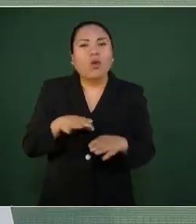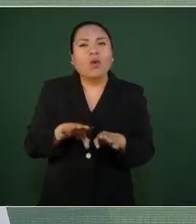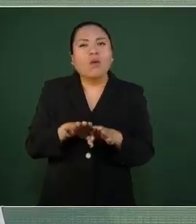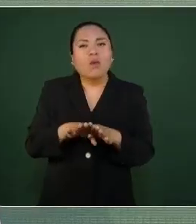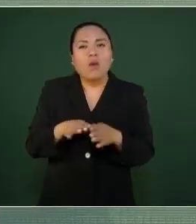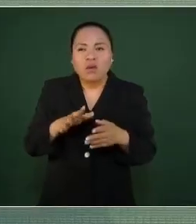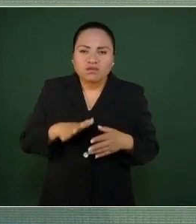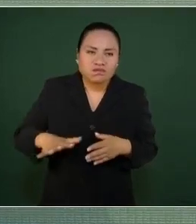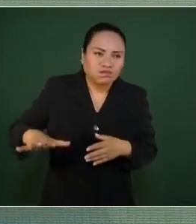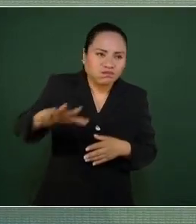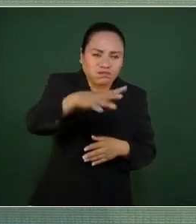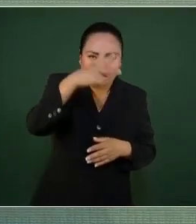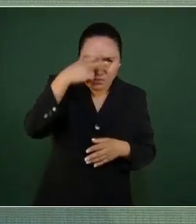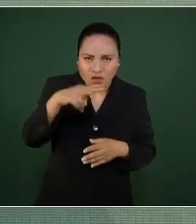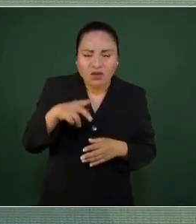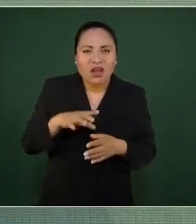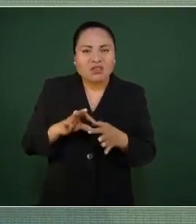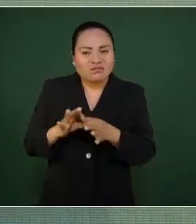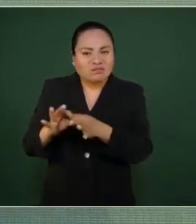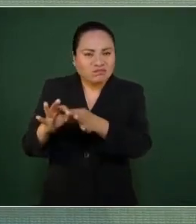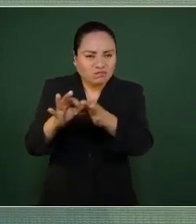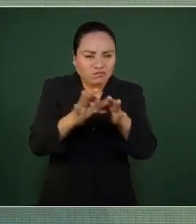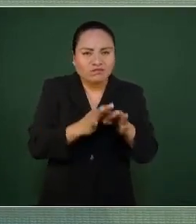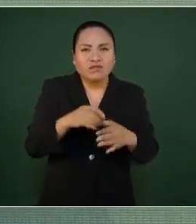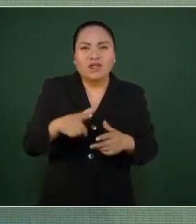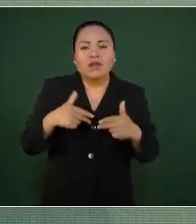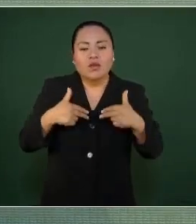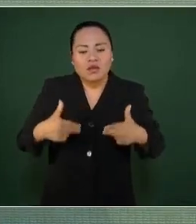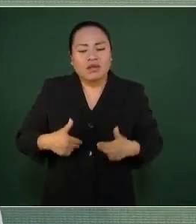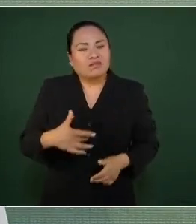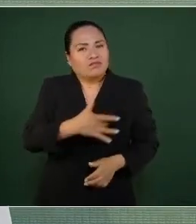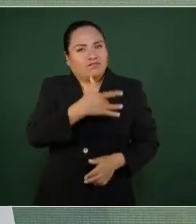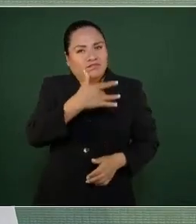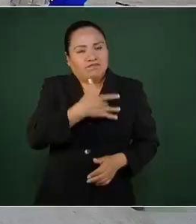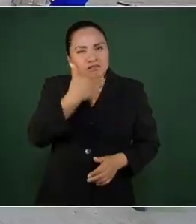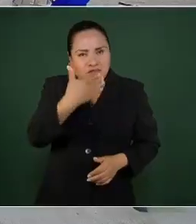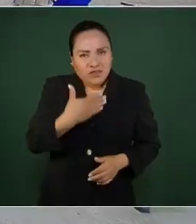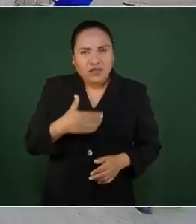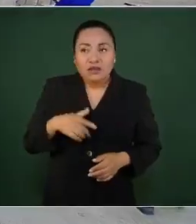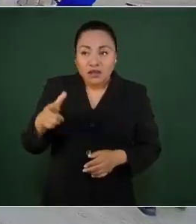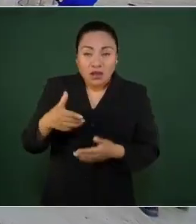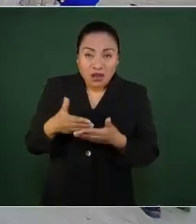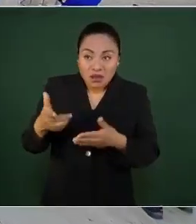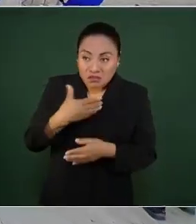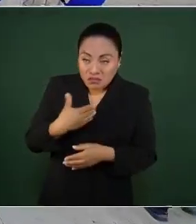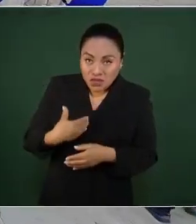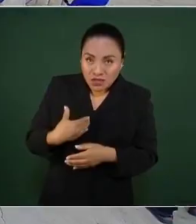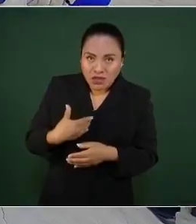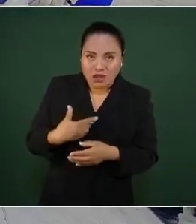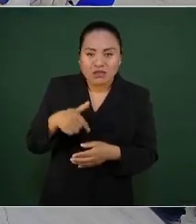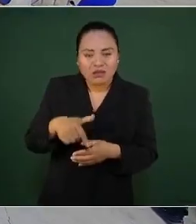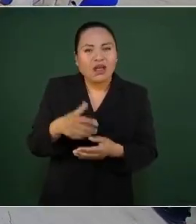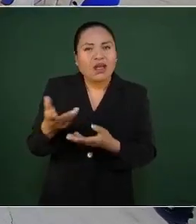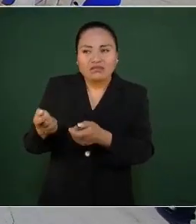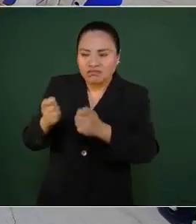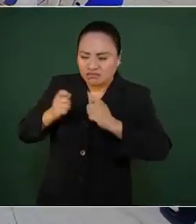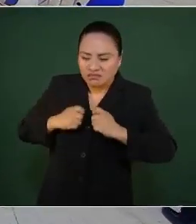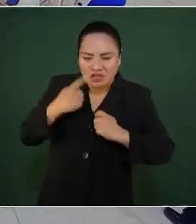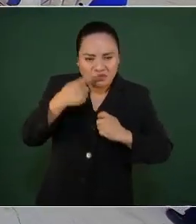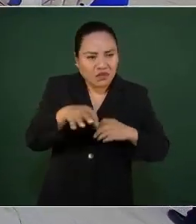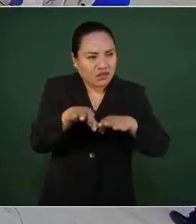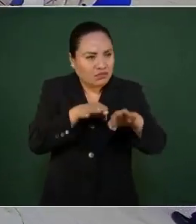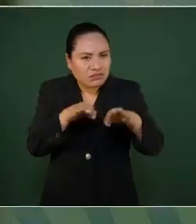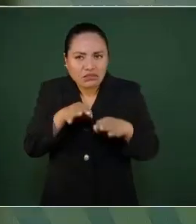vendrá con la consolidación del humanismo mexicano. Usted ha puesto en nuestras manos un futuro mejor para